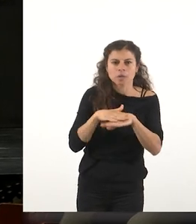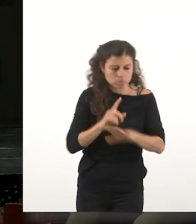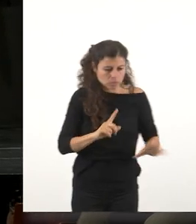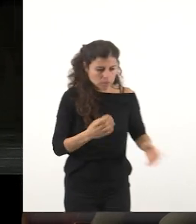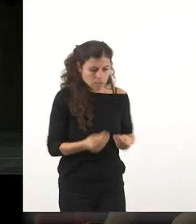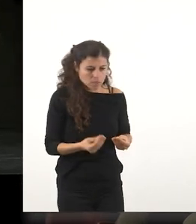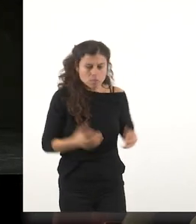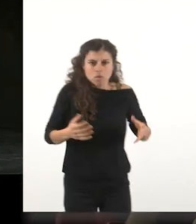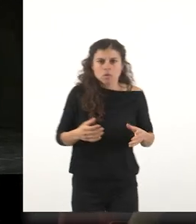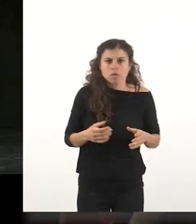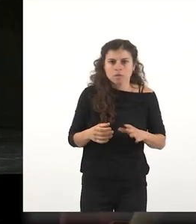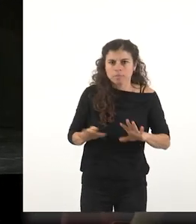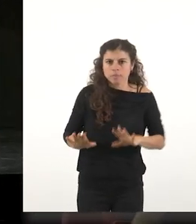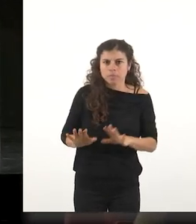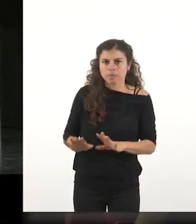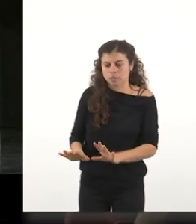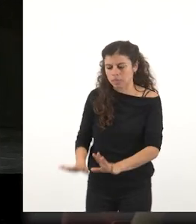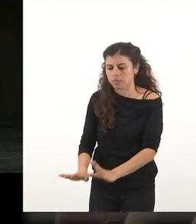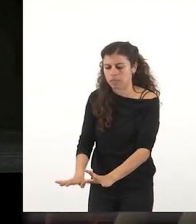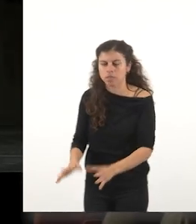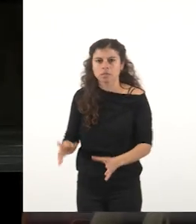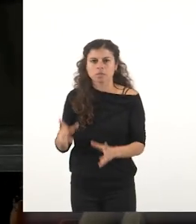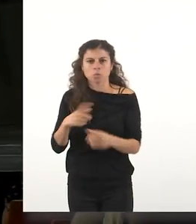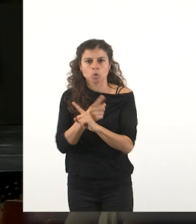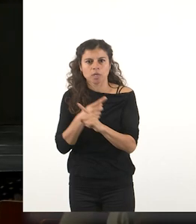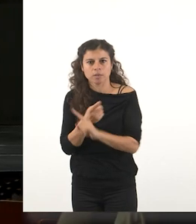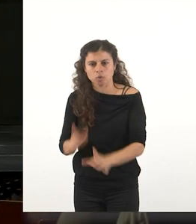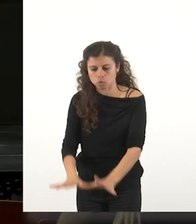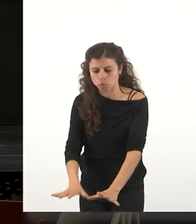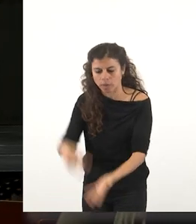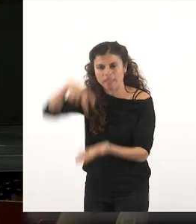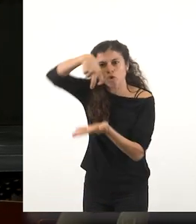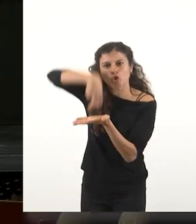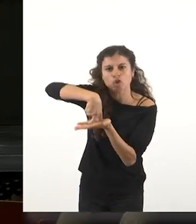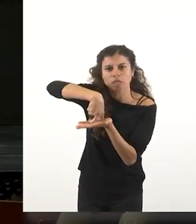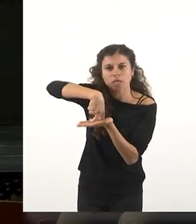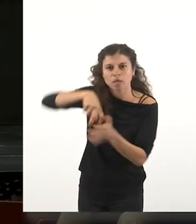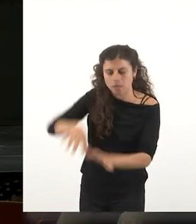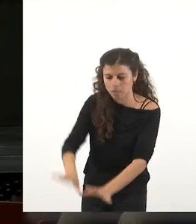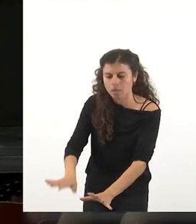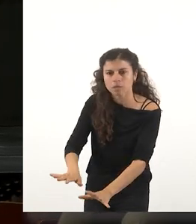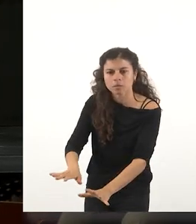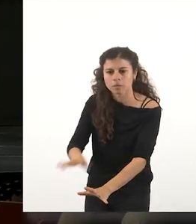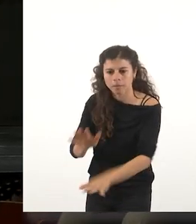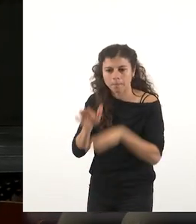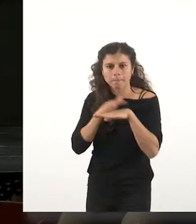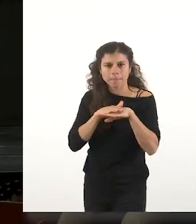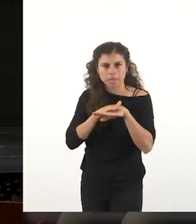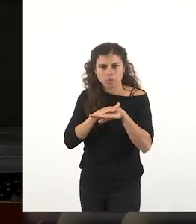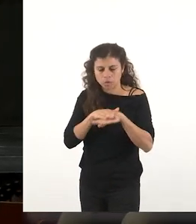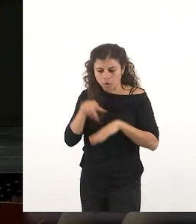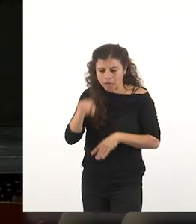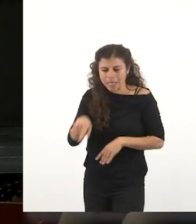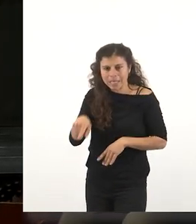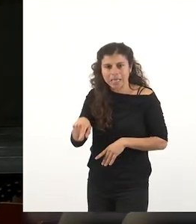favor. ¡Que sin ti me mato! Vale, vale, vale, vale. Voy a calmarlo, voy a calmarlo, voy a calmarlo. Perdona, el que me ha dejado como una mierda frente a 200 personas ha